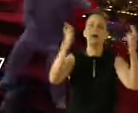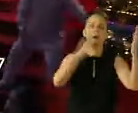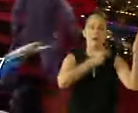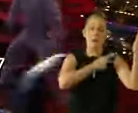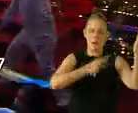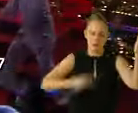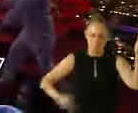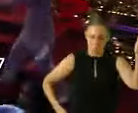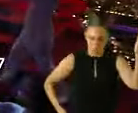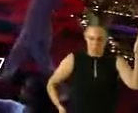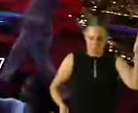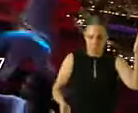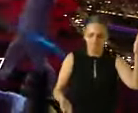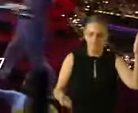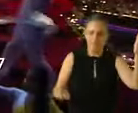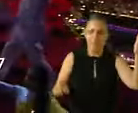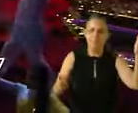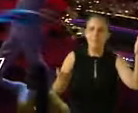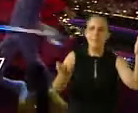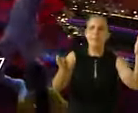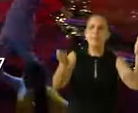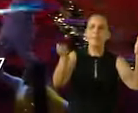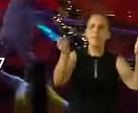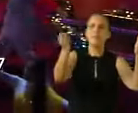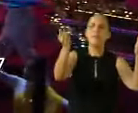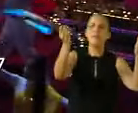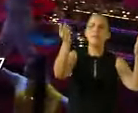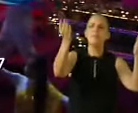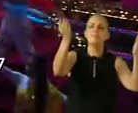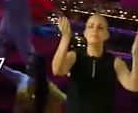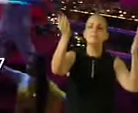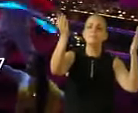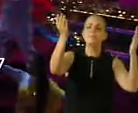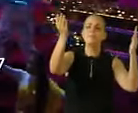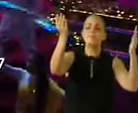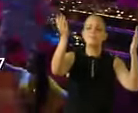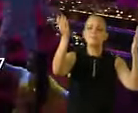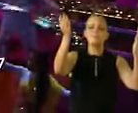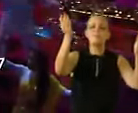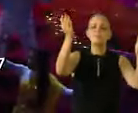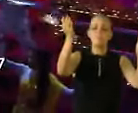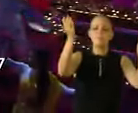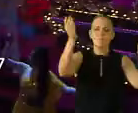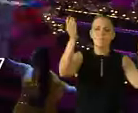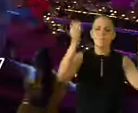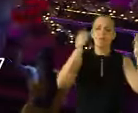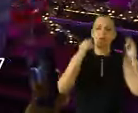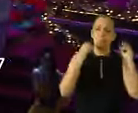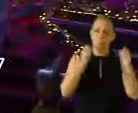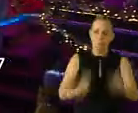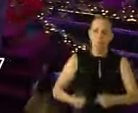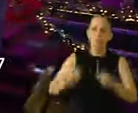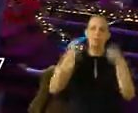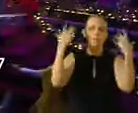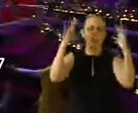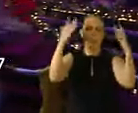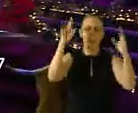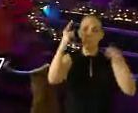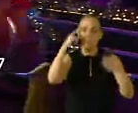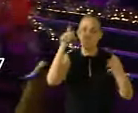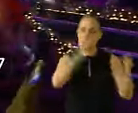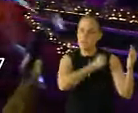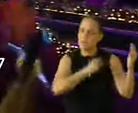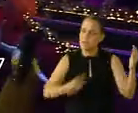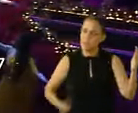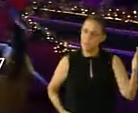Hosanna, sangre. Fuerte el aplauso para el Señor. Y antes de sentarse, salude a alguien,